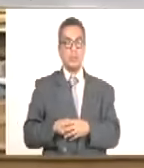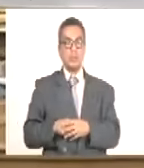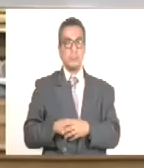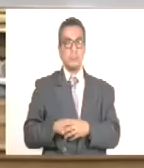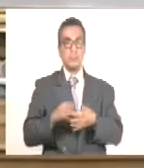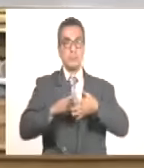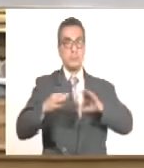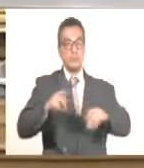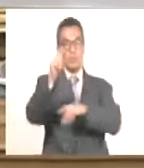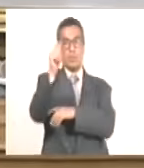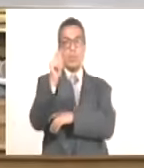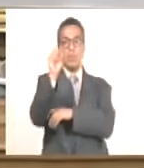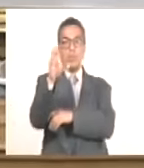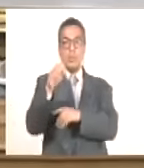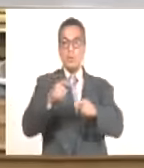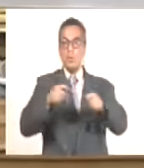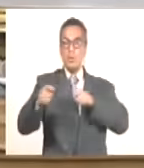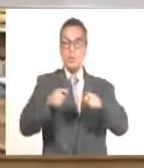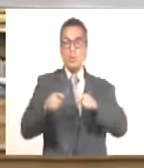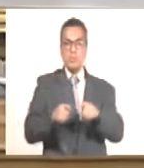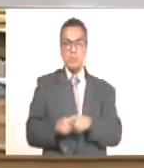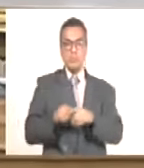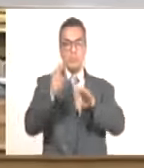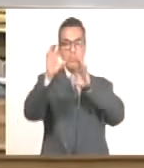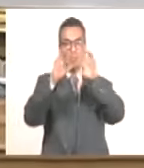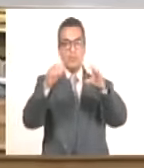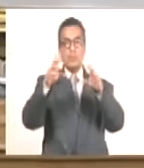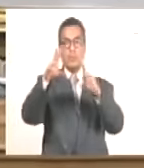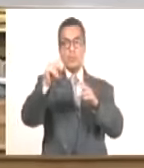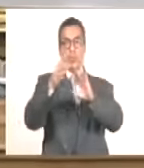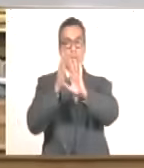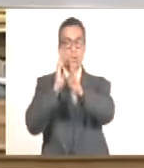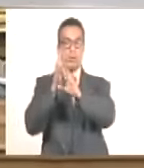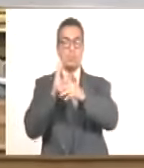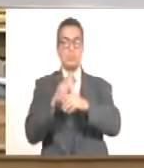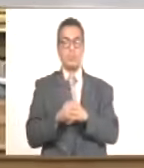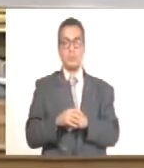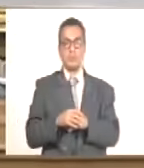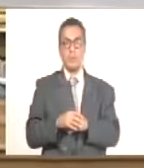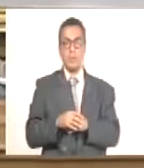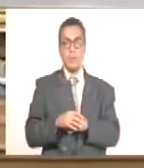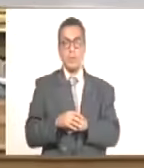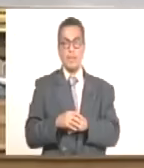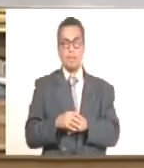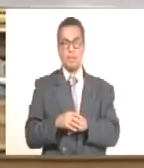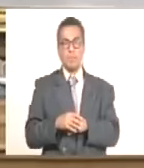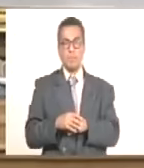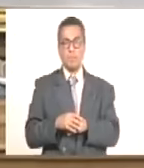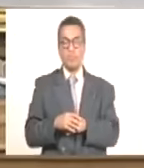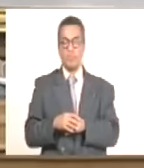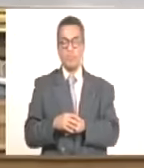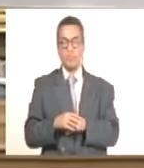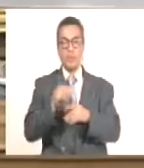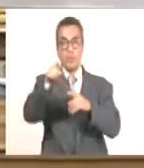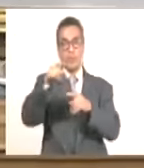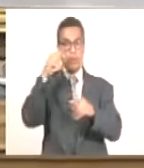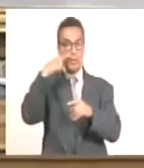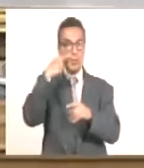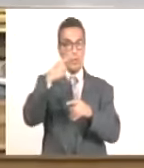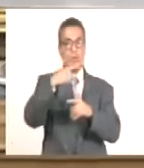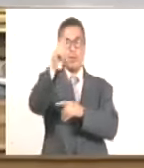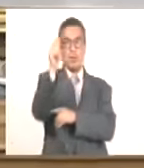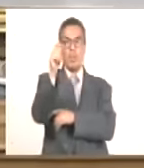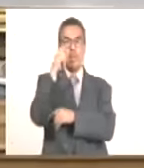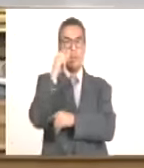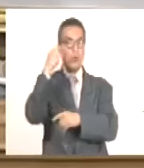de la red parlamentaria del Movimiento de Países No Alineados. Lo sometemos a consideración. Las